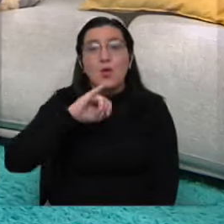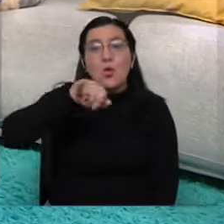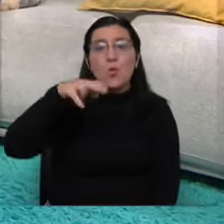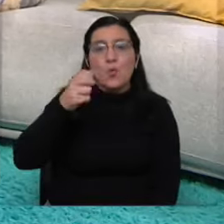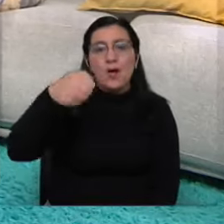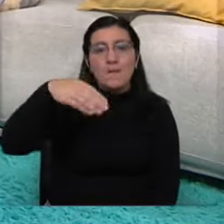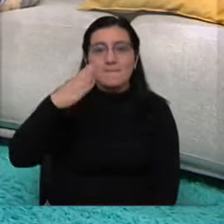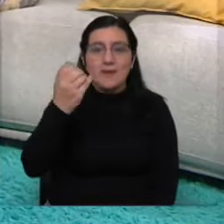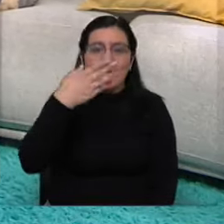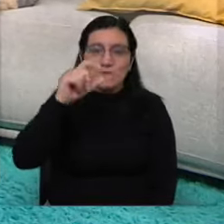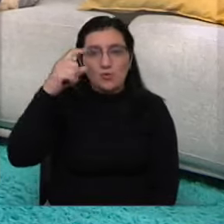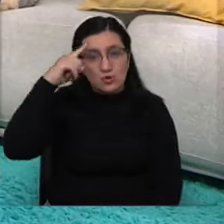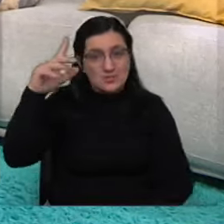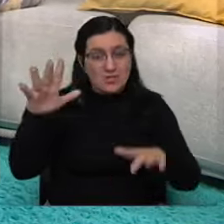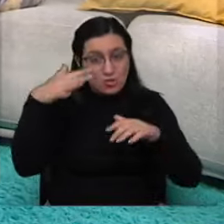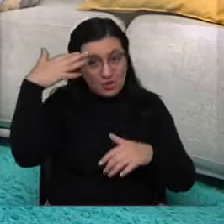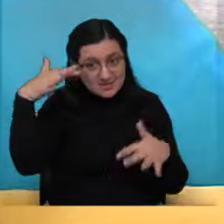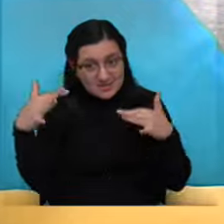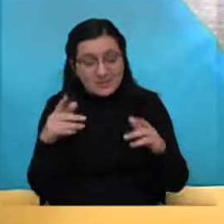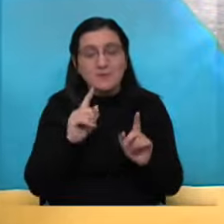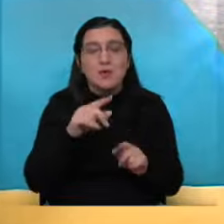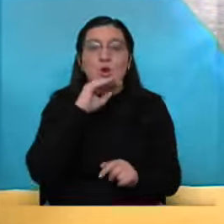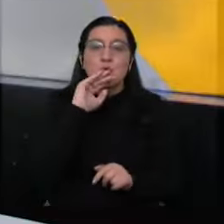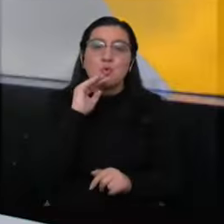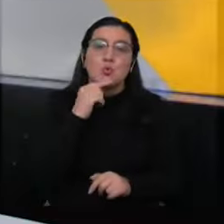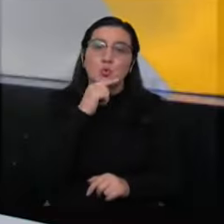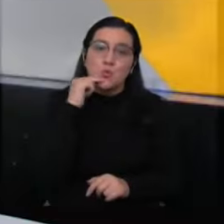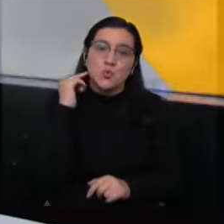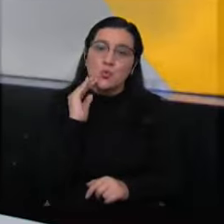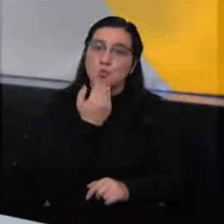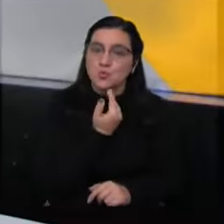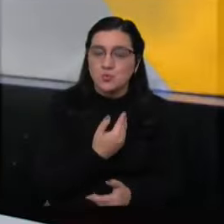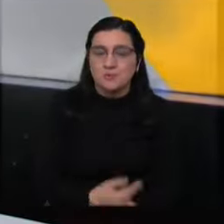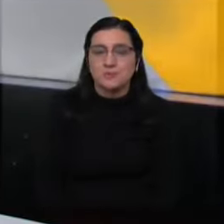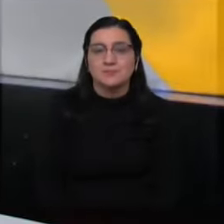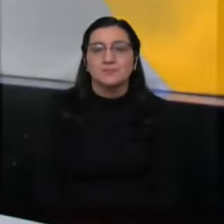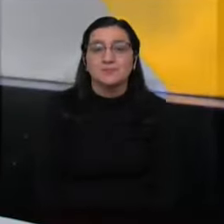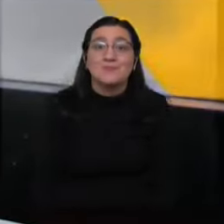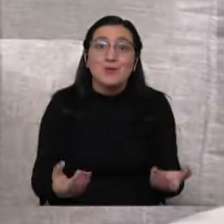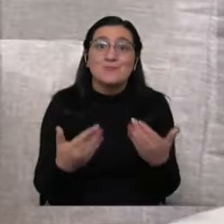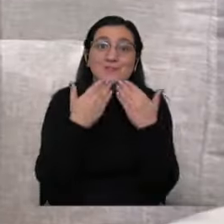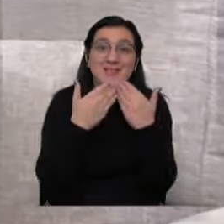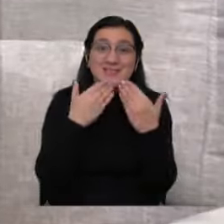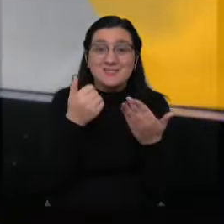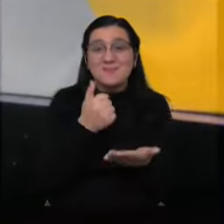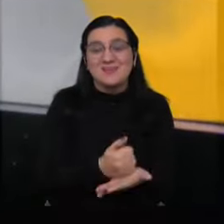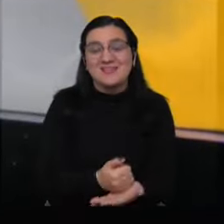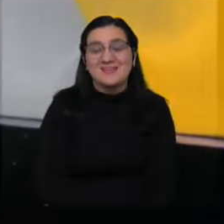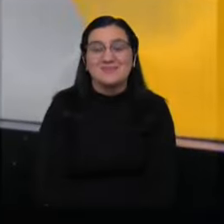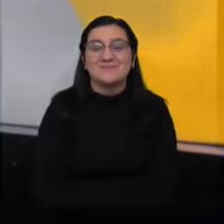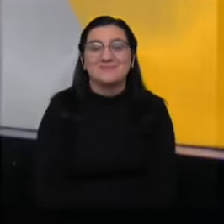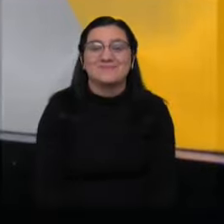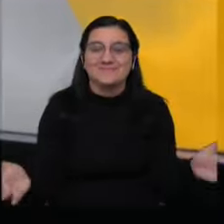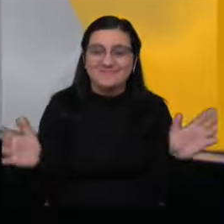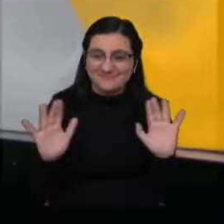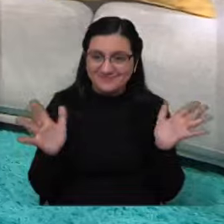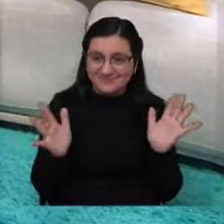adoles ruso Viene un de todo así que no nos resta más nada que decirles Gracias por estar ahí